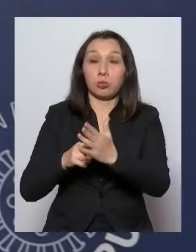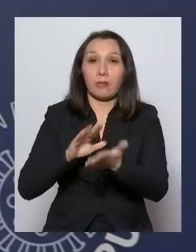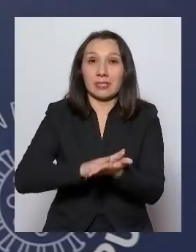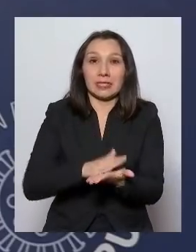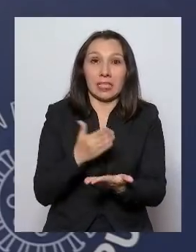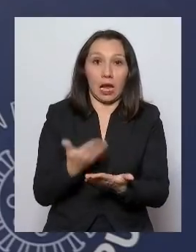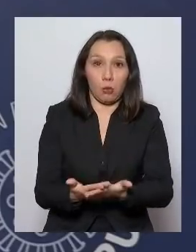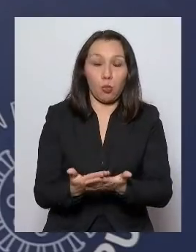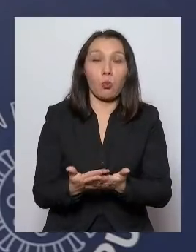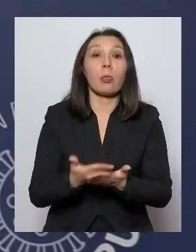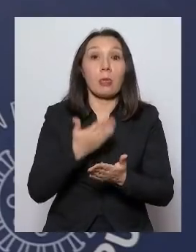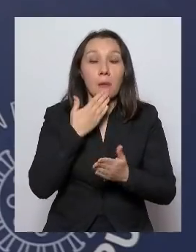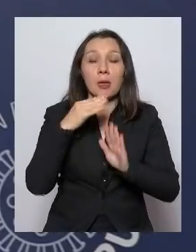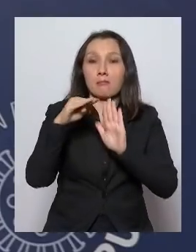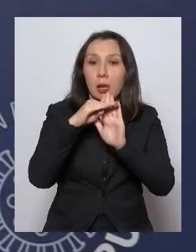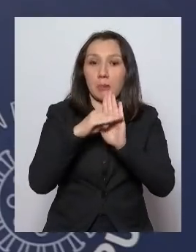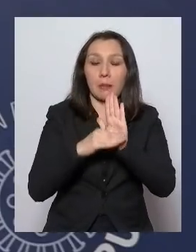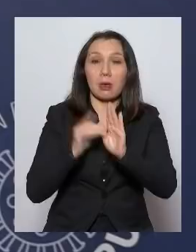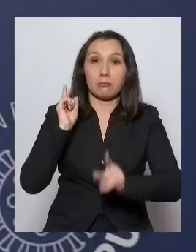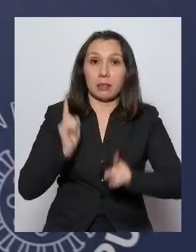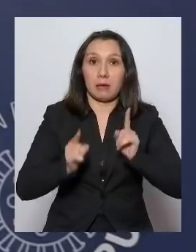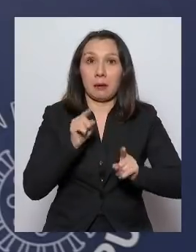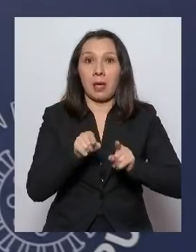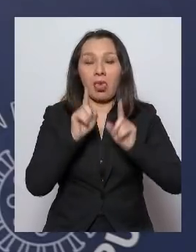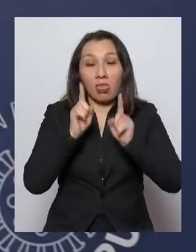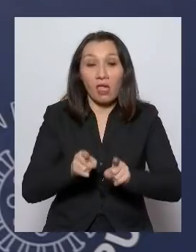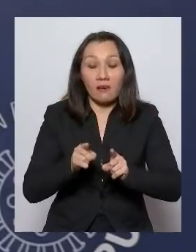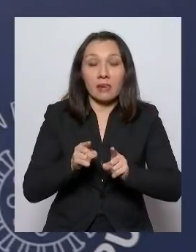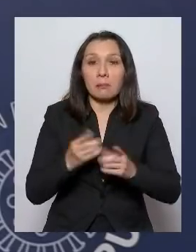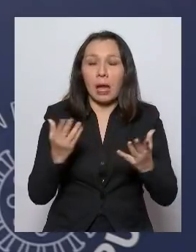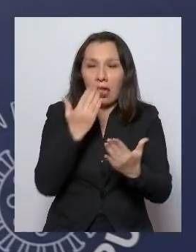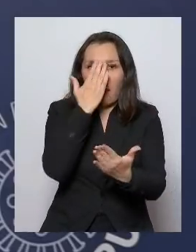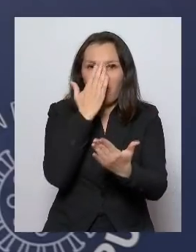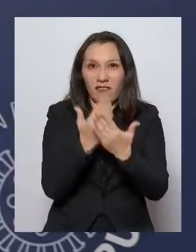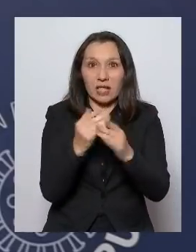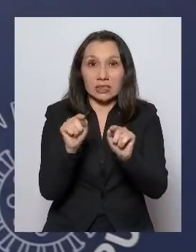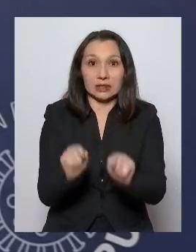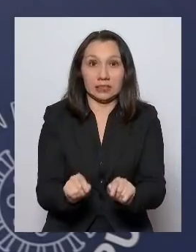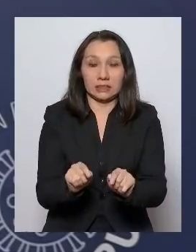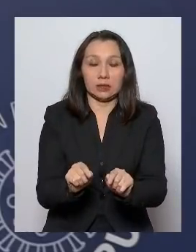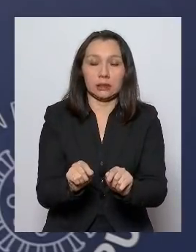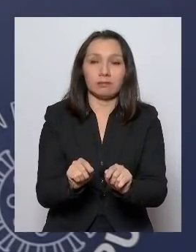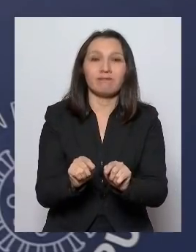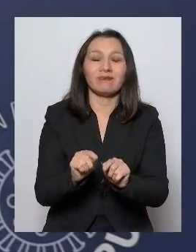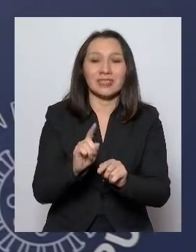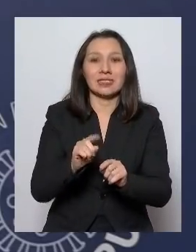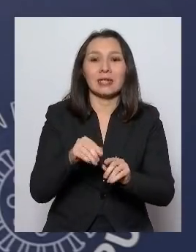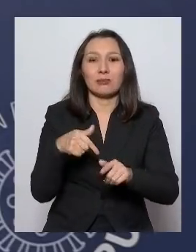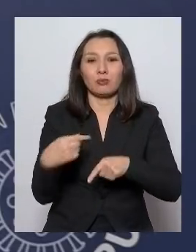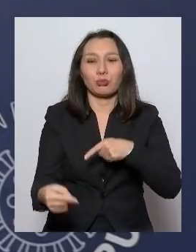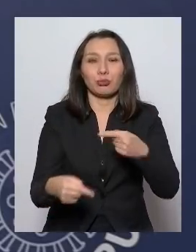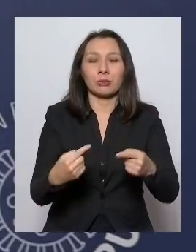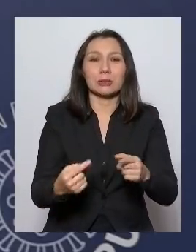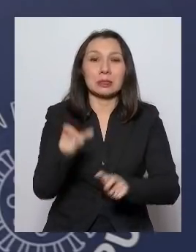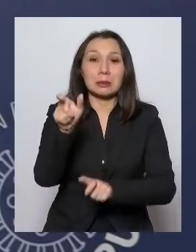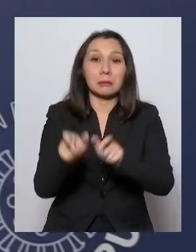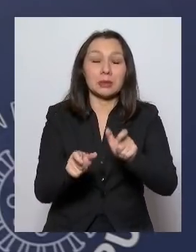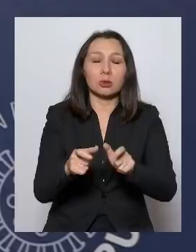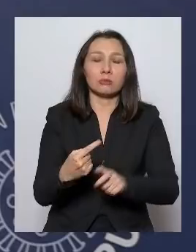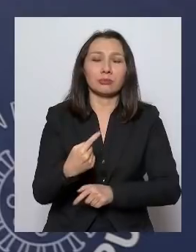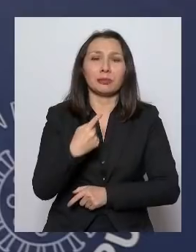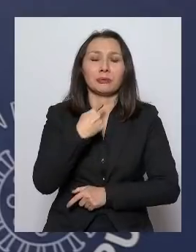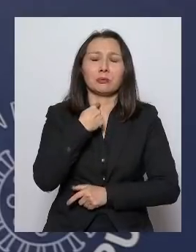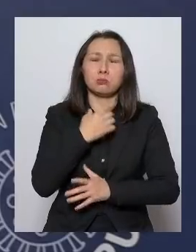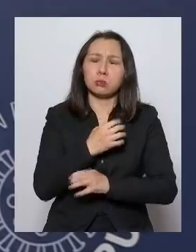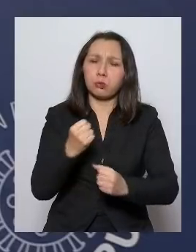sanitaria y las medidas que se ha debido tomar para enfrentarla están produciendo un